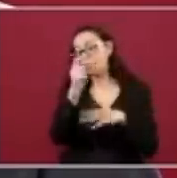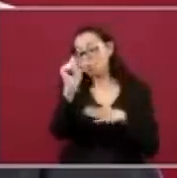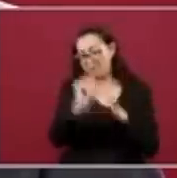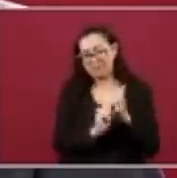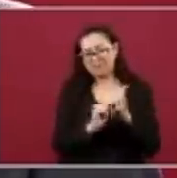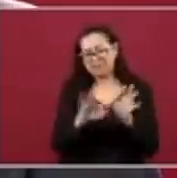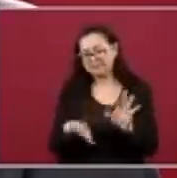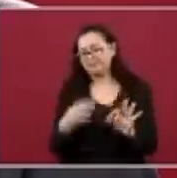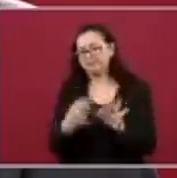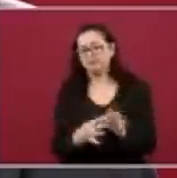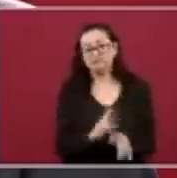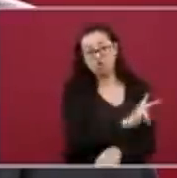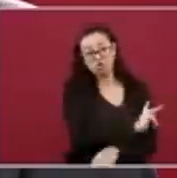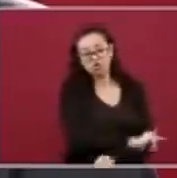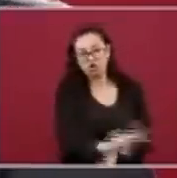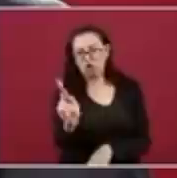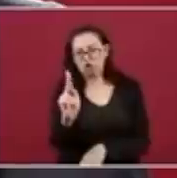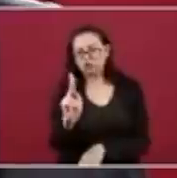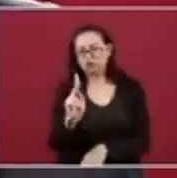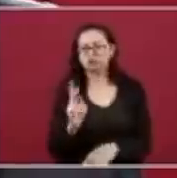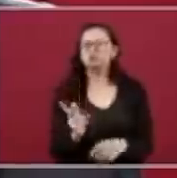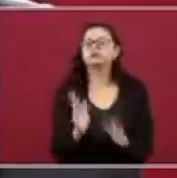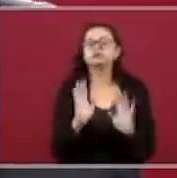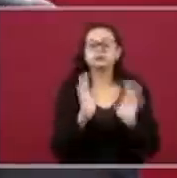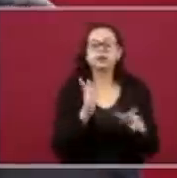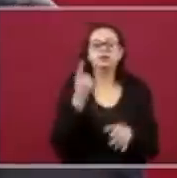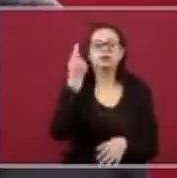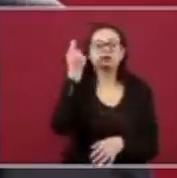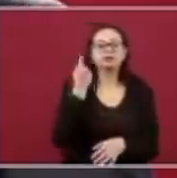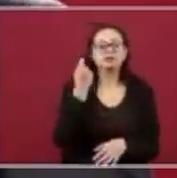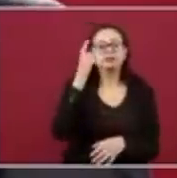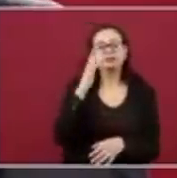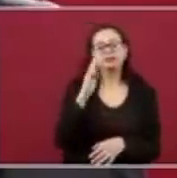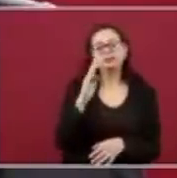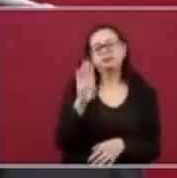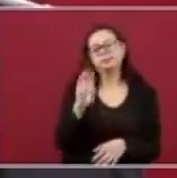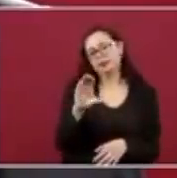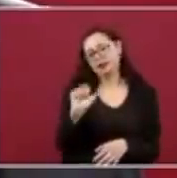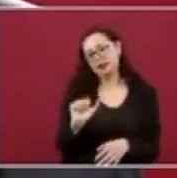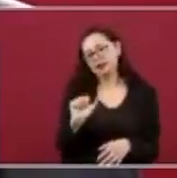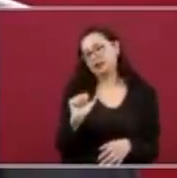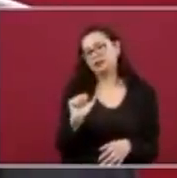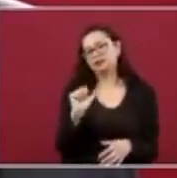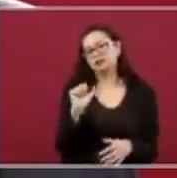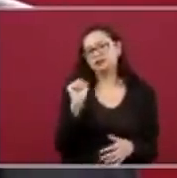todos están recibiendo una pensión de